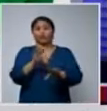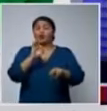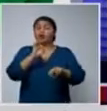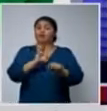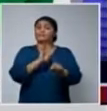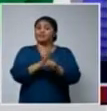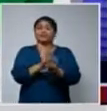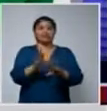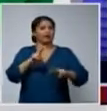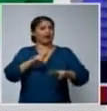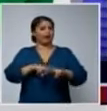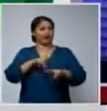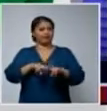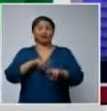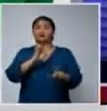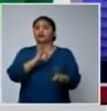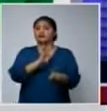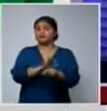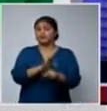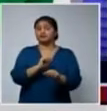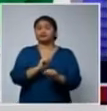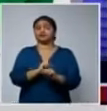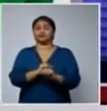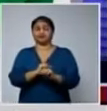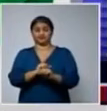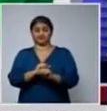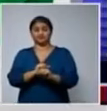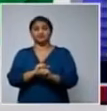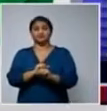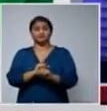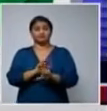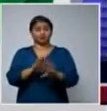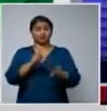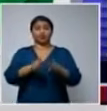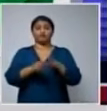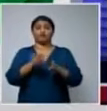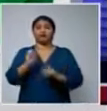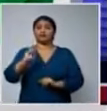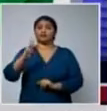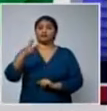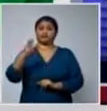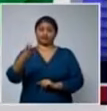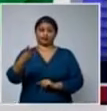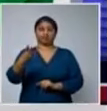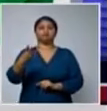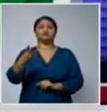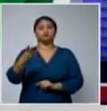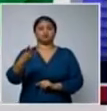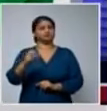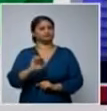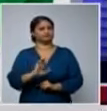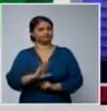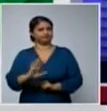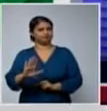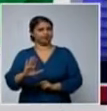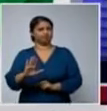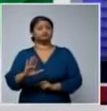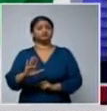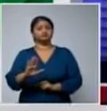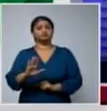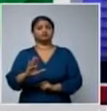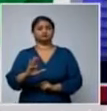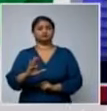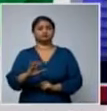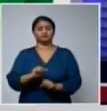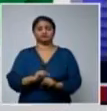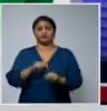y comenzó en el territorio de entrar la fase 3 del ensayo clínico de 02 aquí